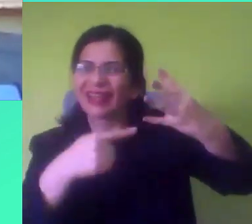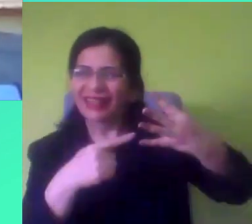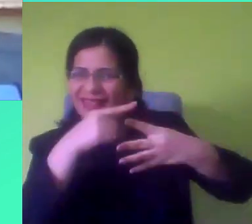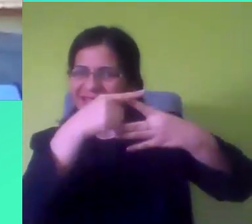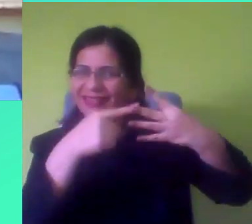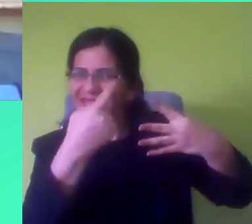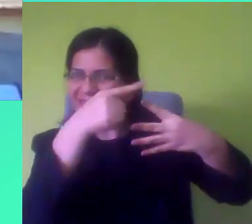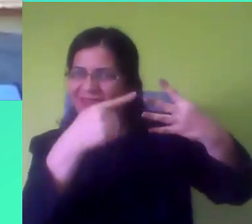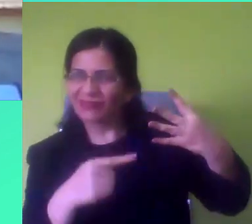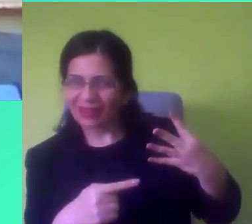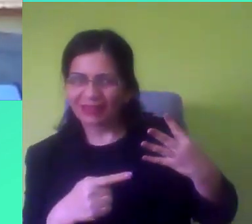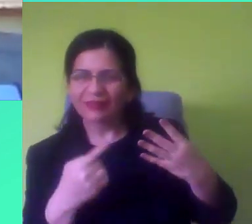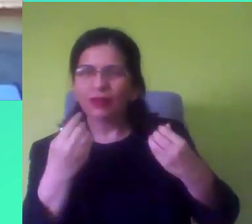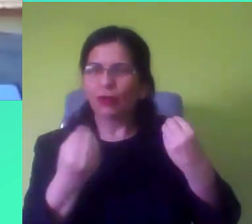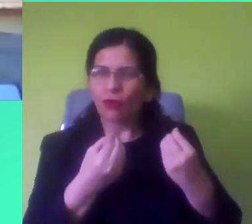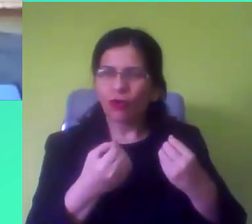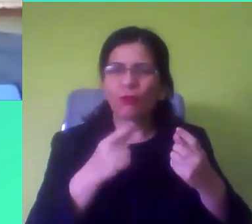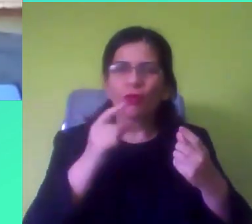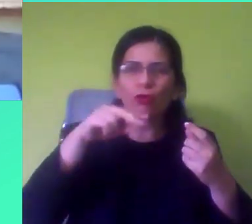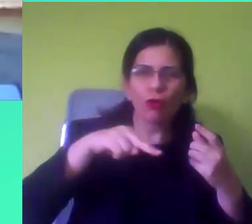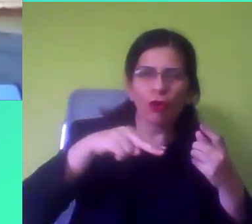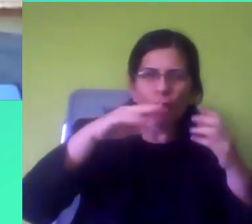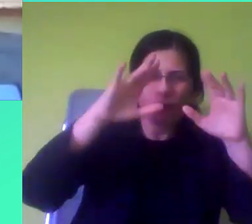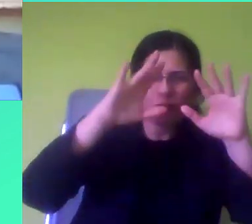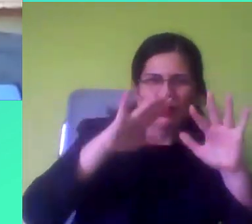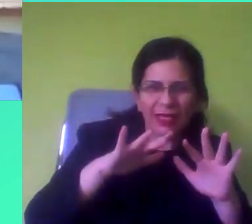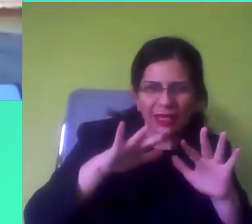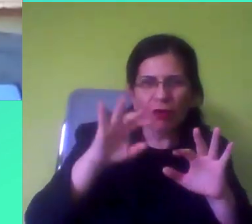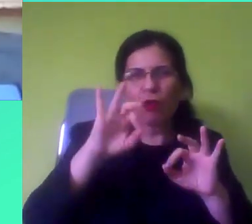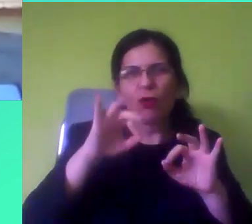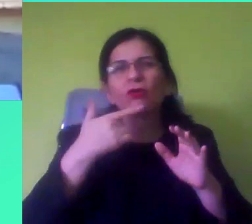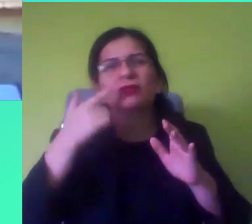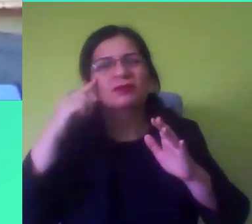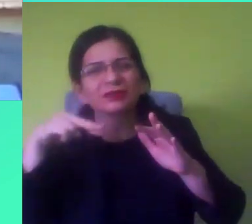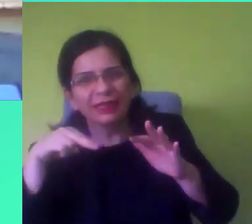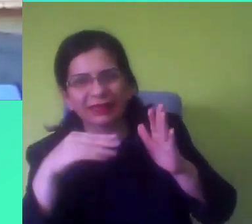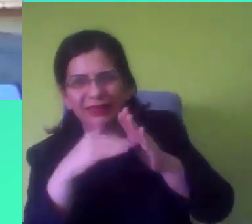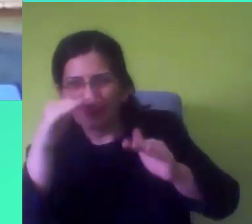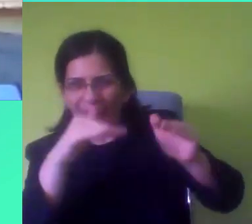formas con hielo que podemos encontrar en la cordillera de los Andes,